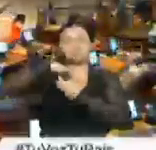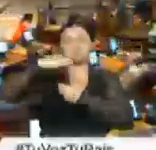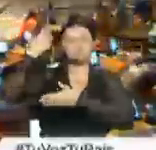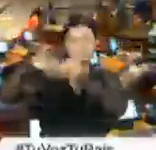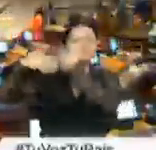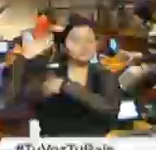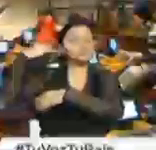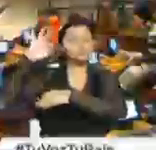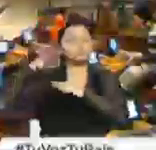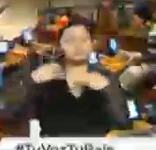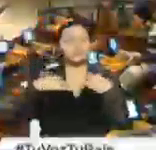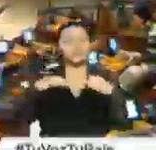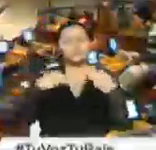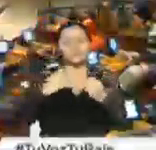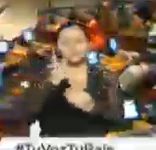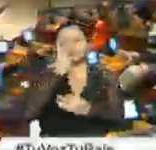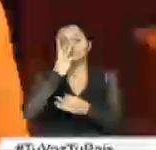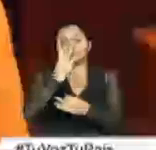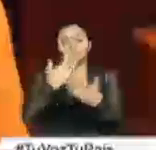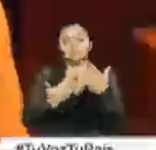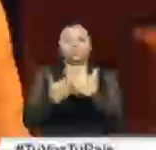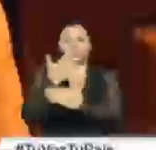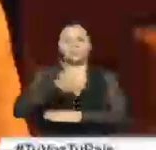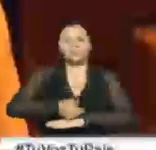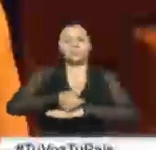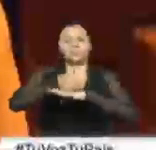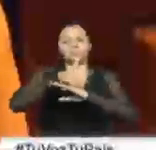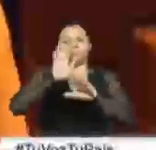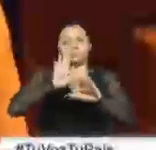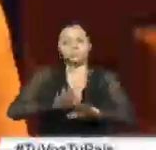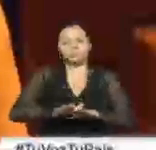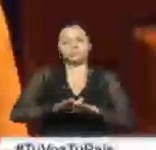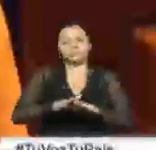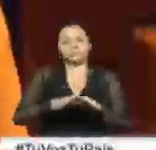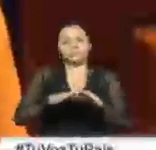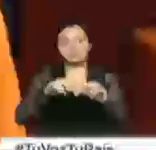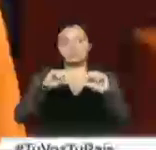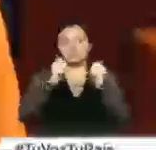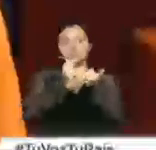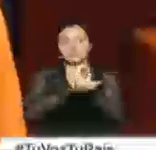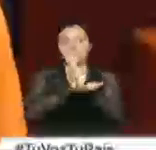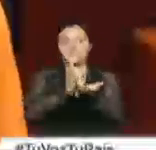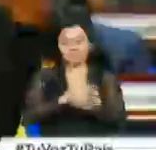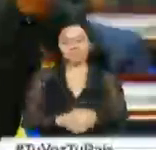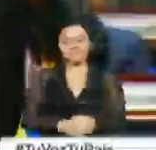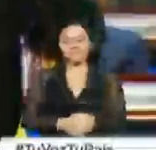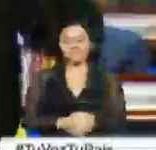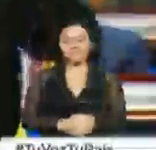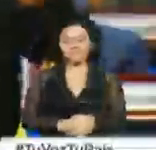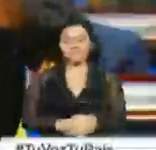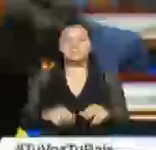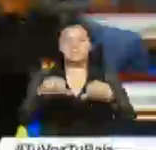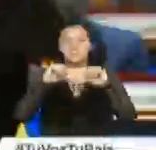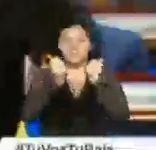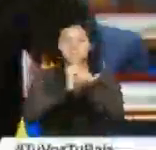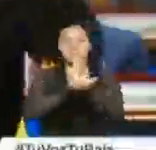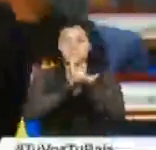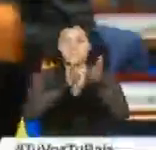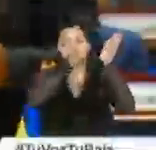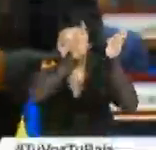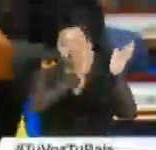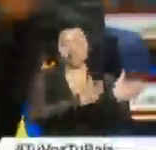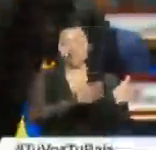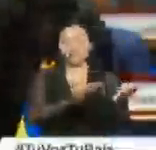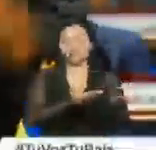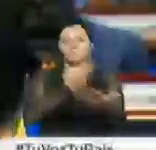de febrero para designar a las nuevas autoridades de esta función del Estado. El legislador Juan Cárdenas mocionó la